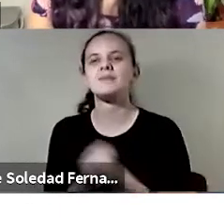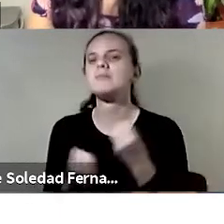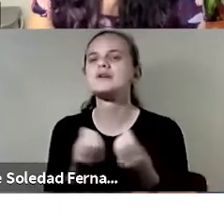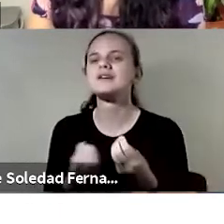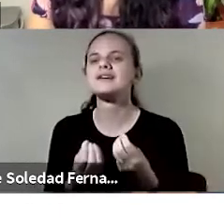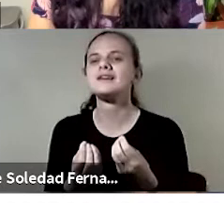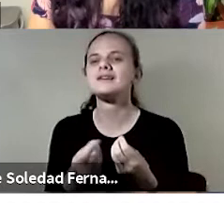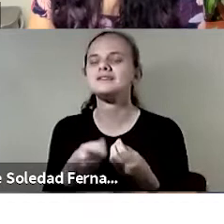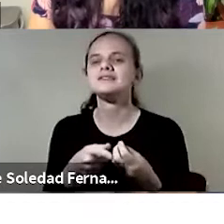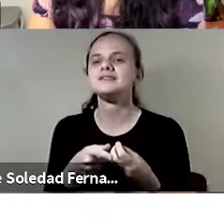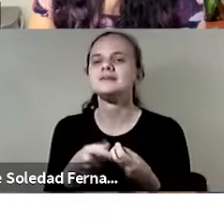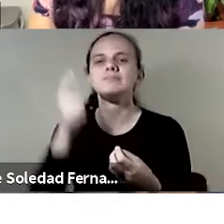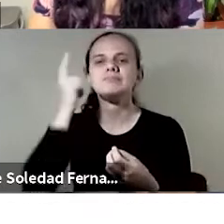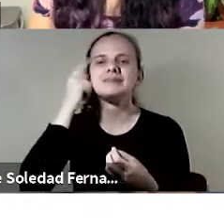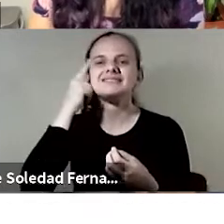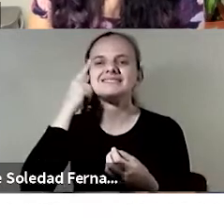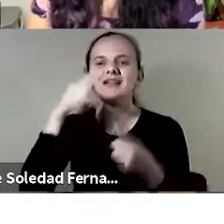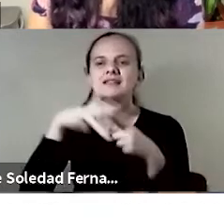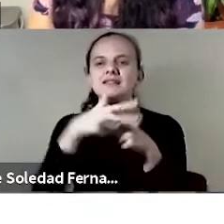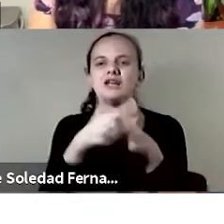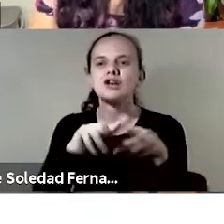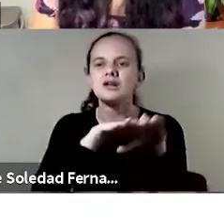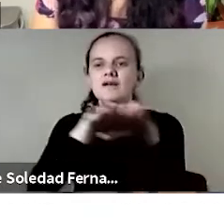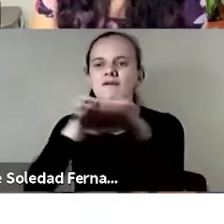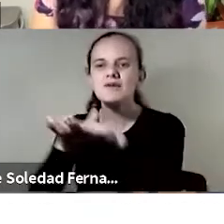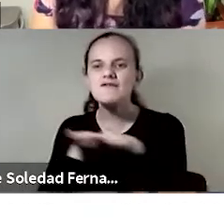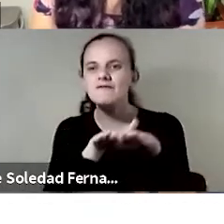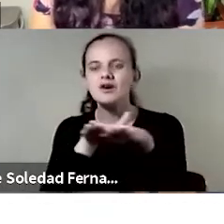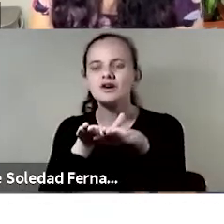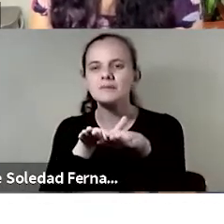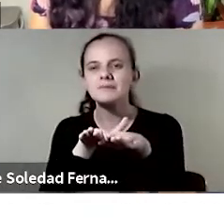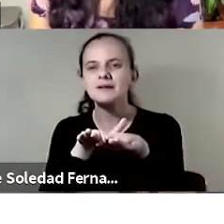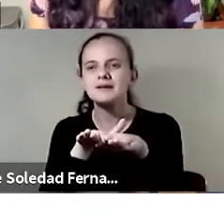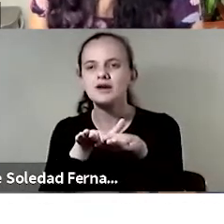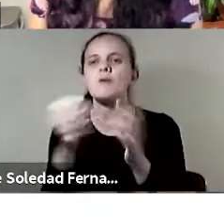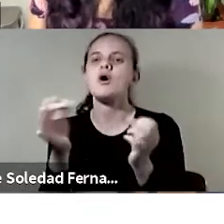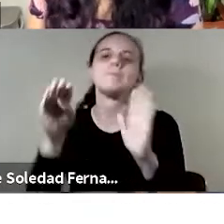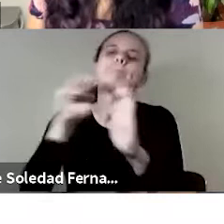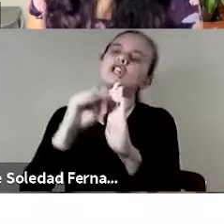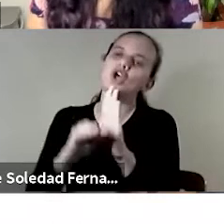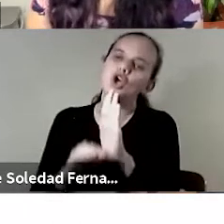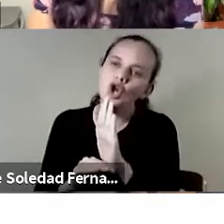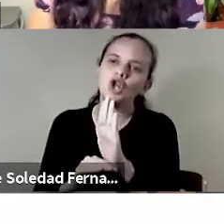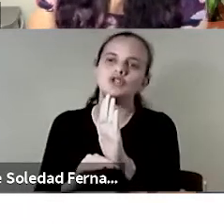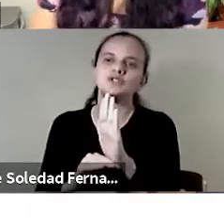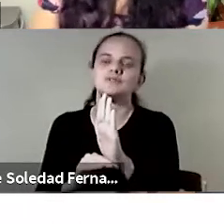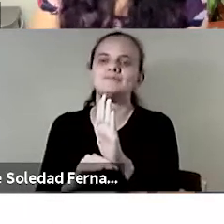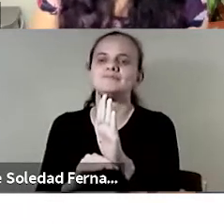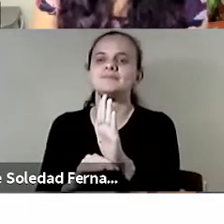Entonces, los guardianes de Internet, digamos, se dedican a implementar tecnologías uniformes, o